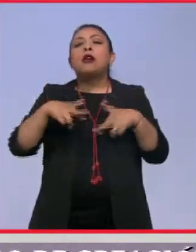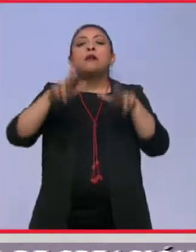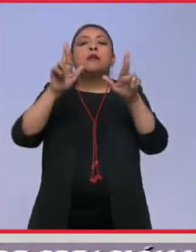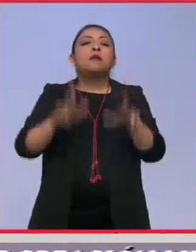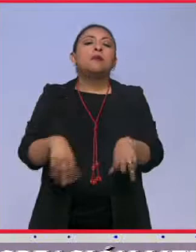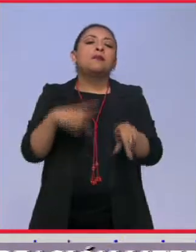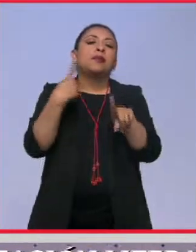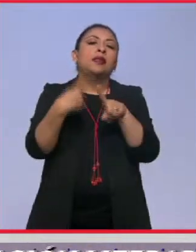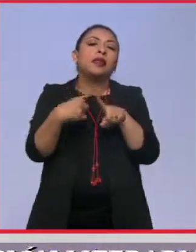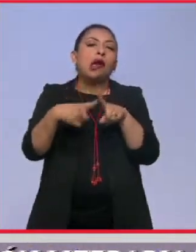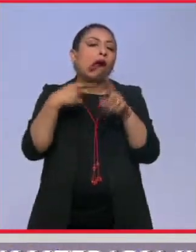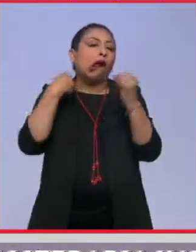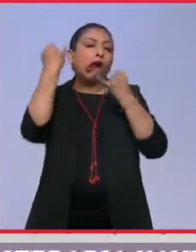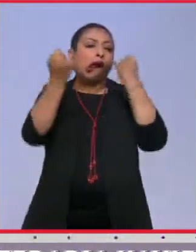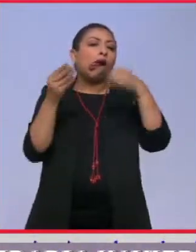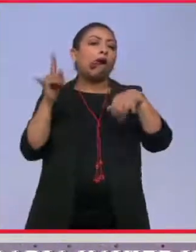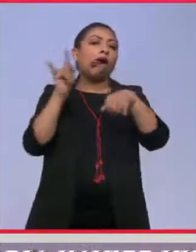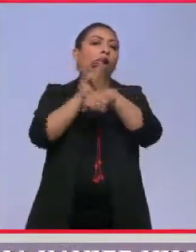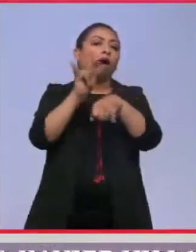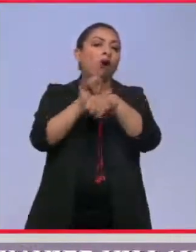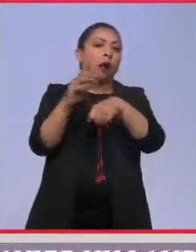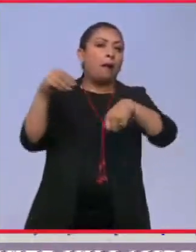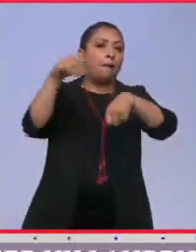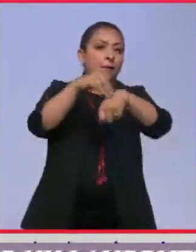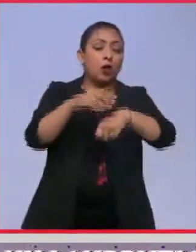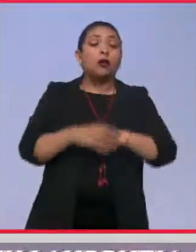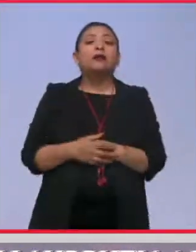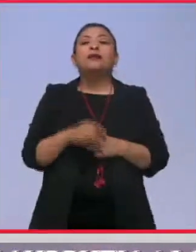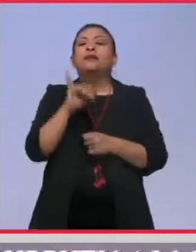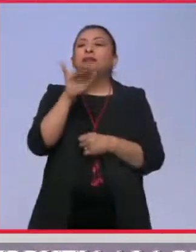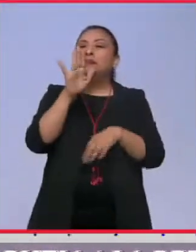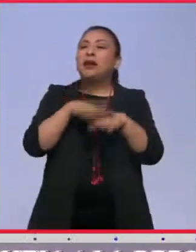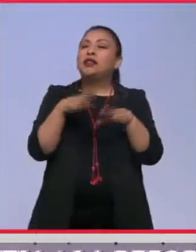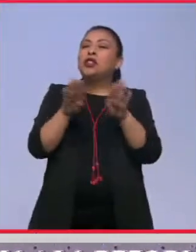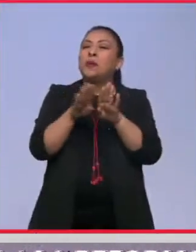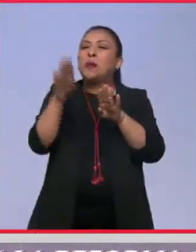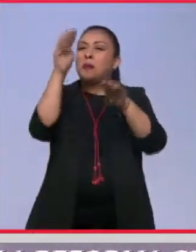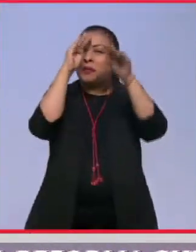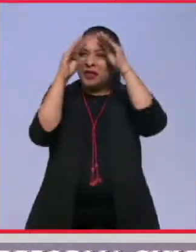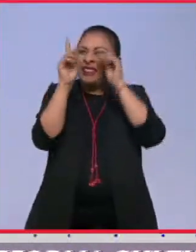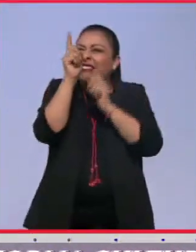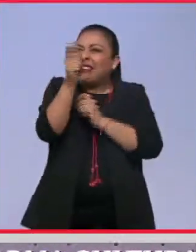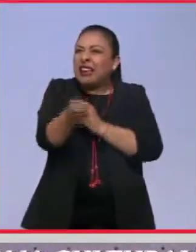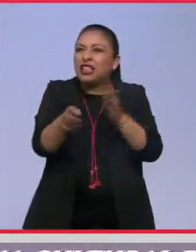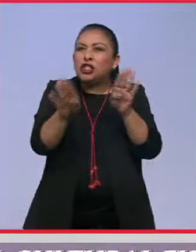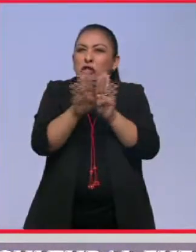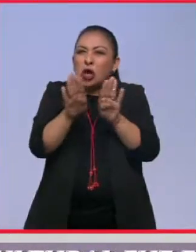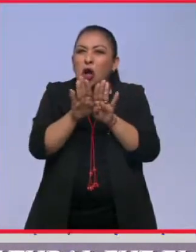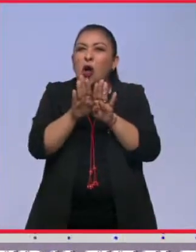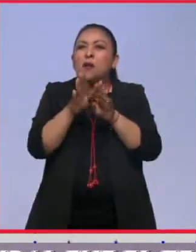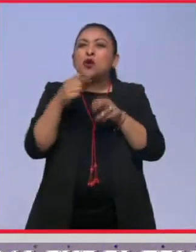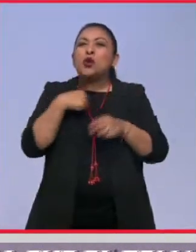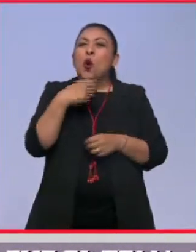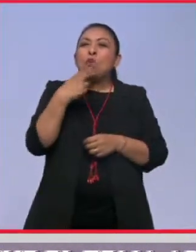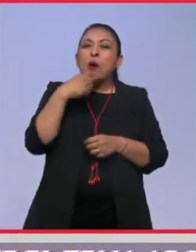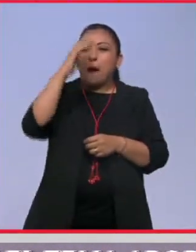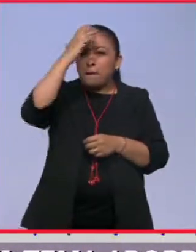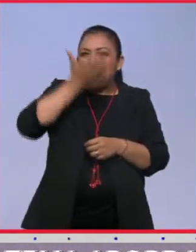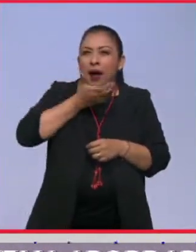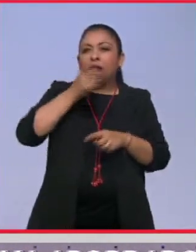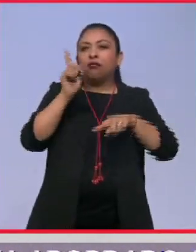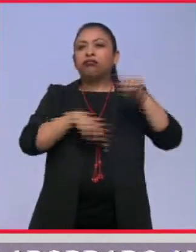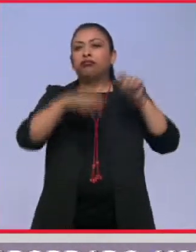representantes imaginarios. Pues es como más bien sobre reflexionar qué es, cómo las construimos, cómo las usamos,